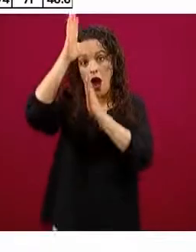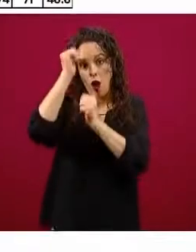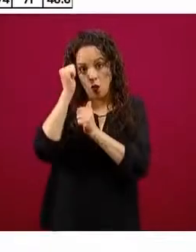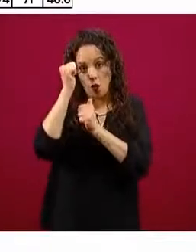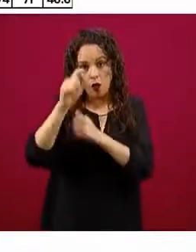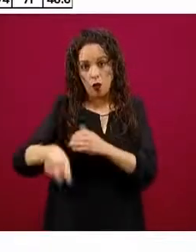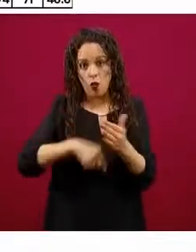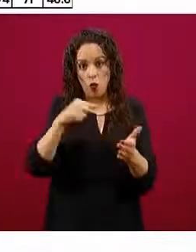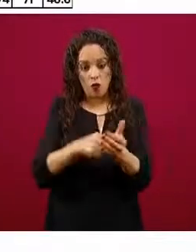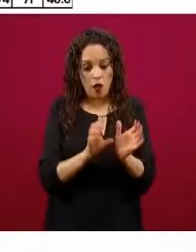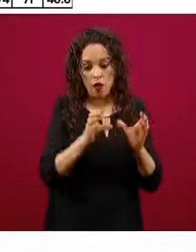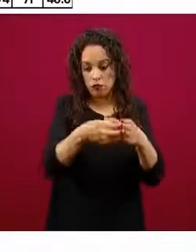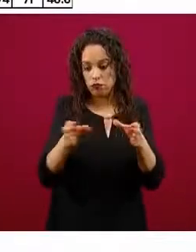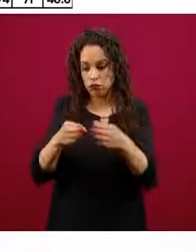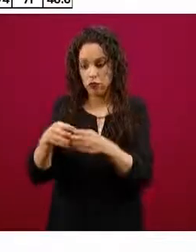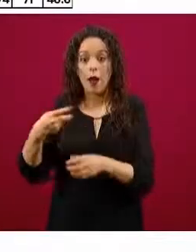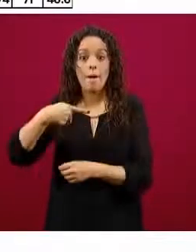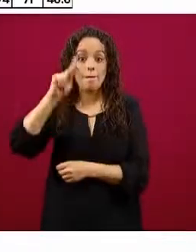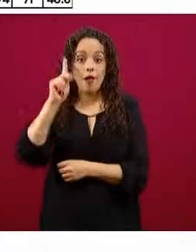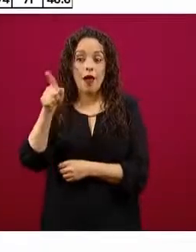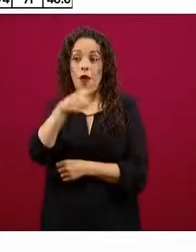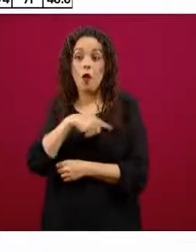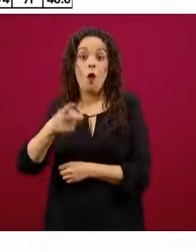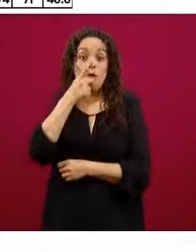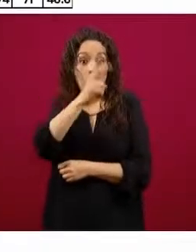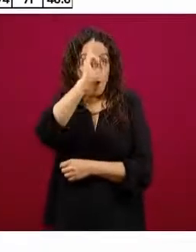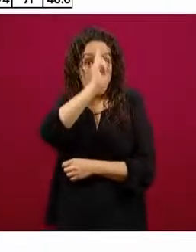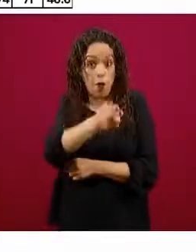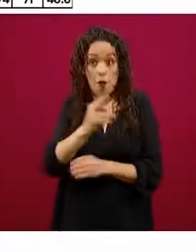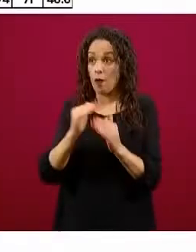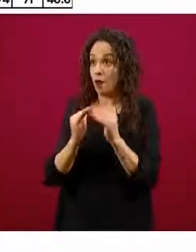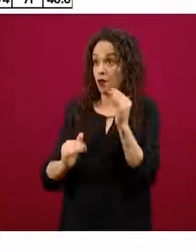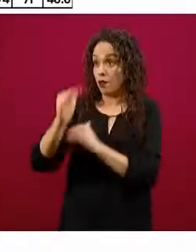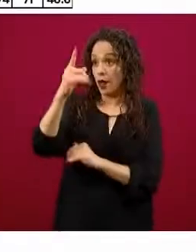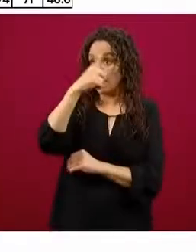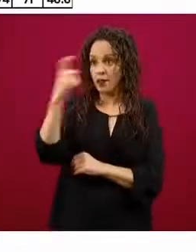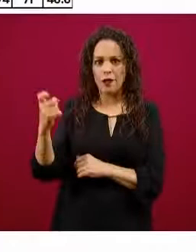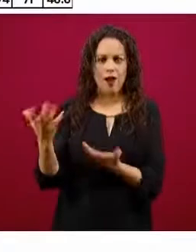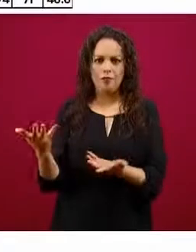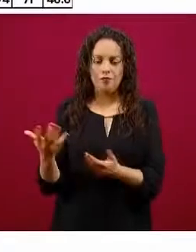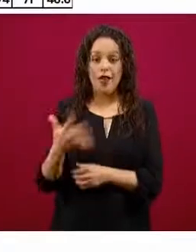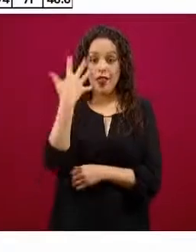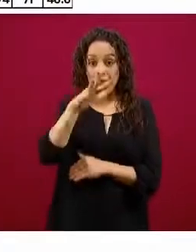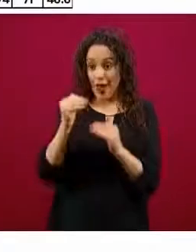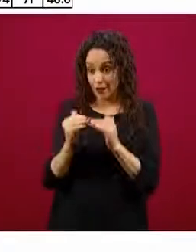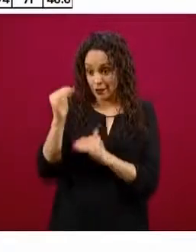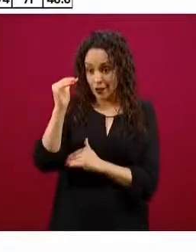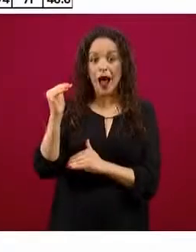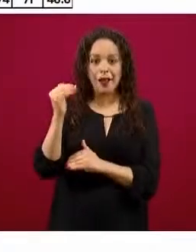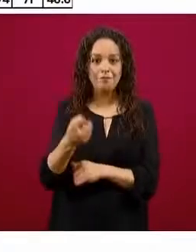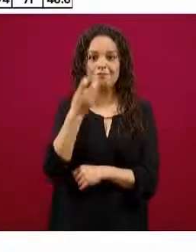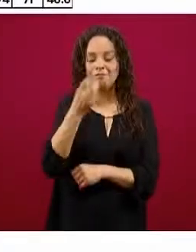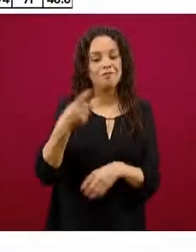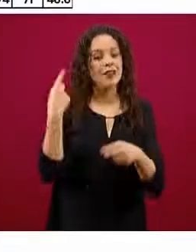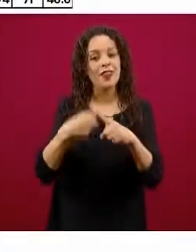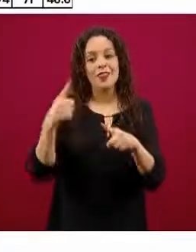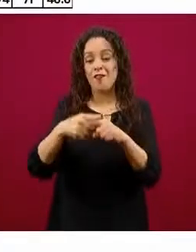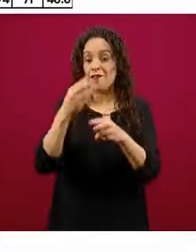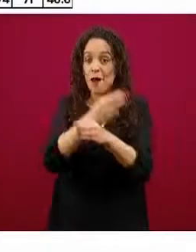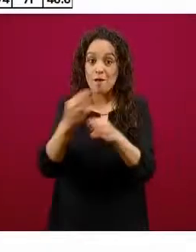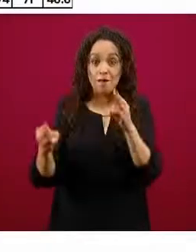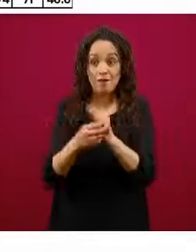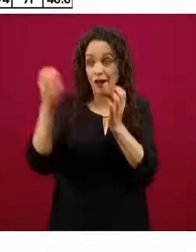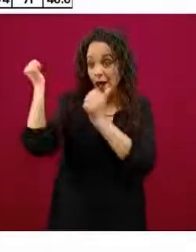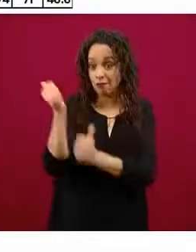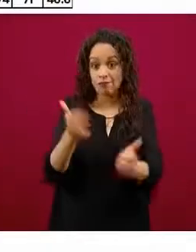pero tampoco nadie nos dijo que no podíamos llegar al 100, ¿verdad? Entonces, pues dijo que del 10 para arriba, y entonces dijimos, pues entonces usemos todos los insumos que nos llegan. Al